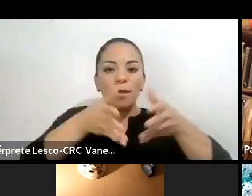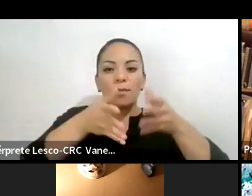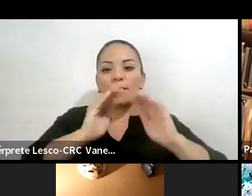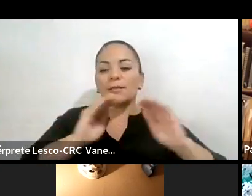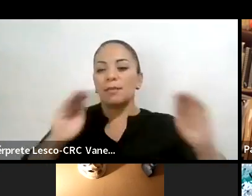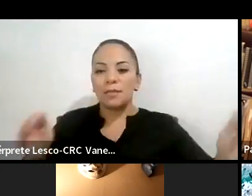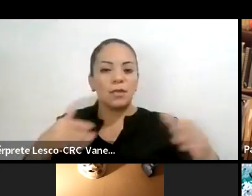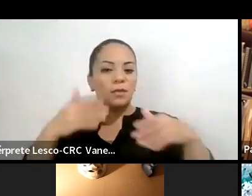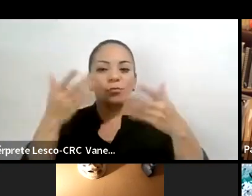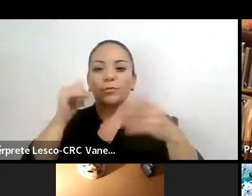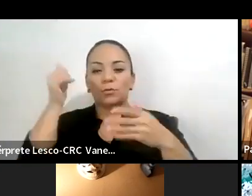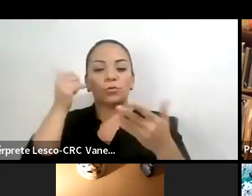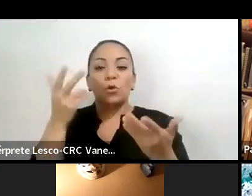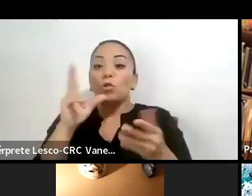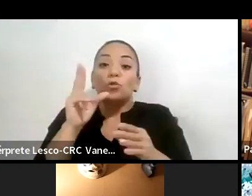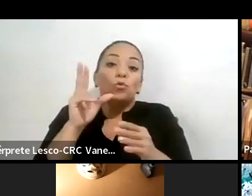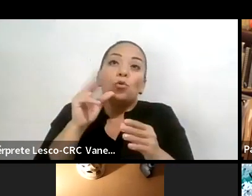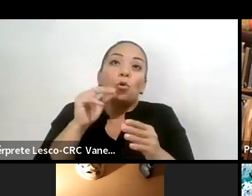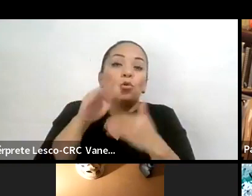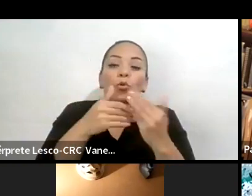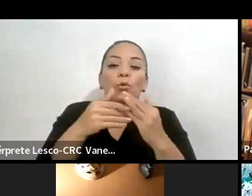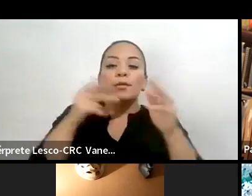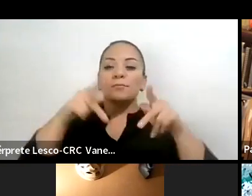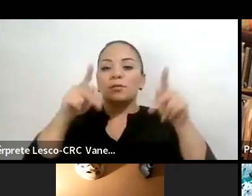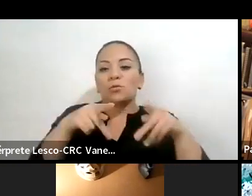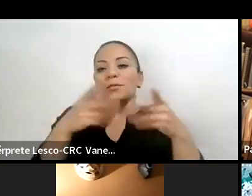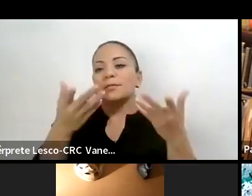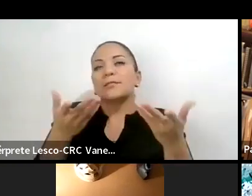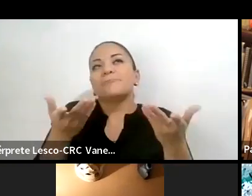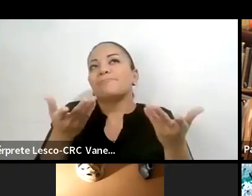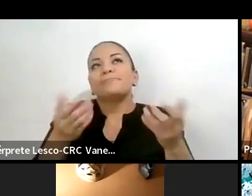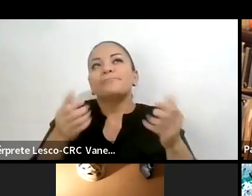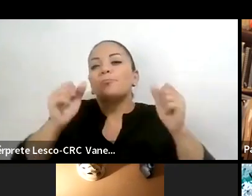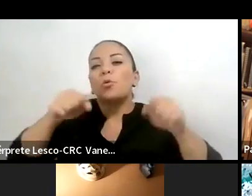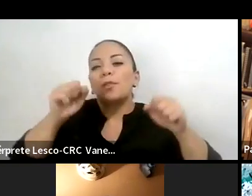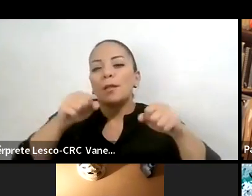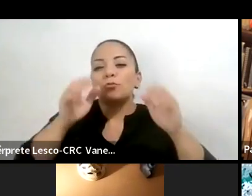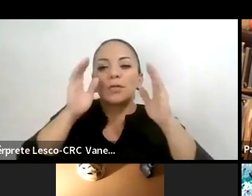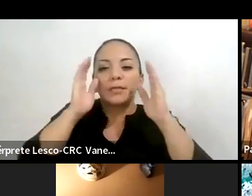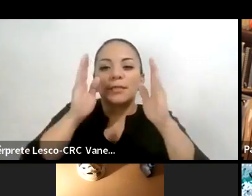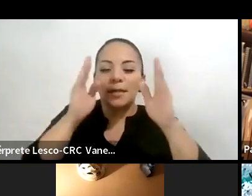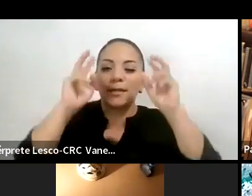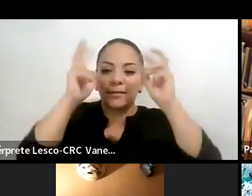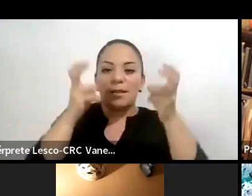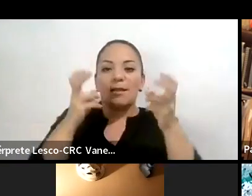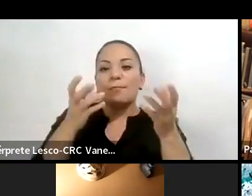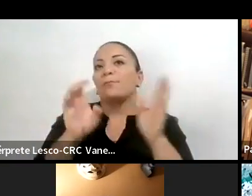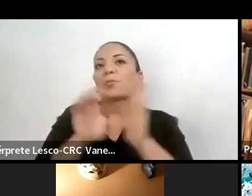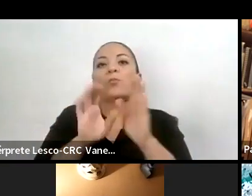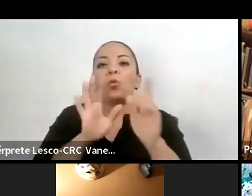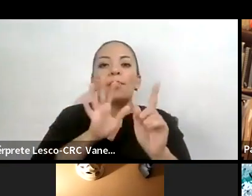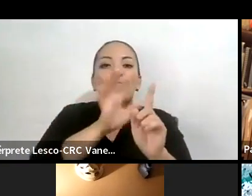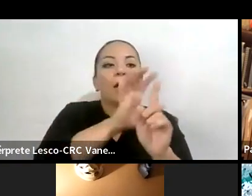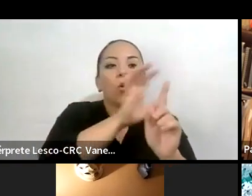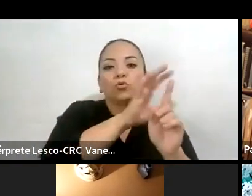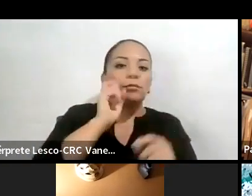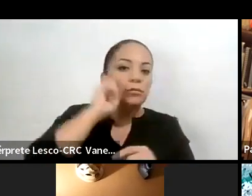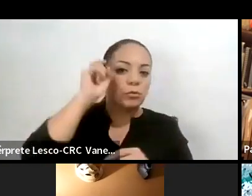las personas podríamos tal vez poder abordar el tema de acoso sexual o